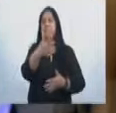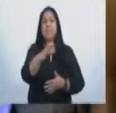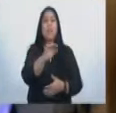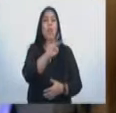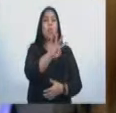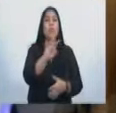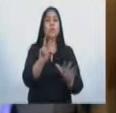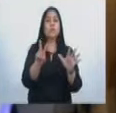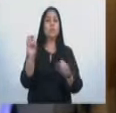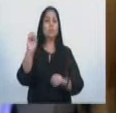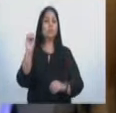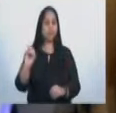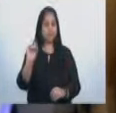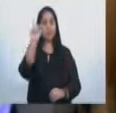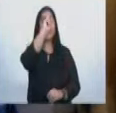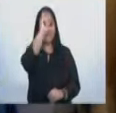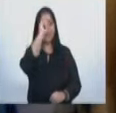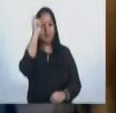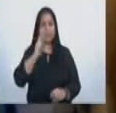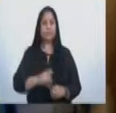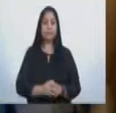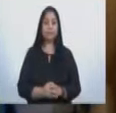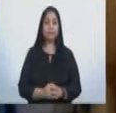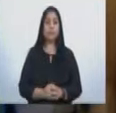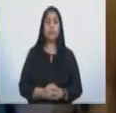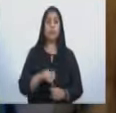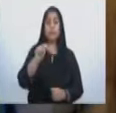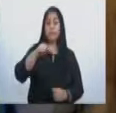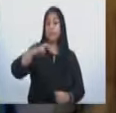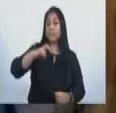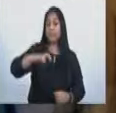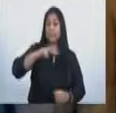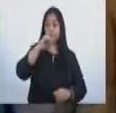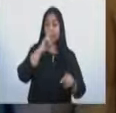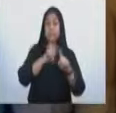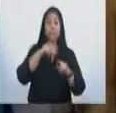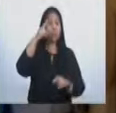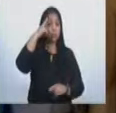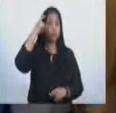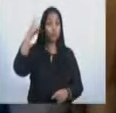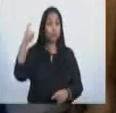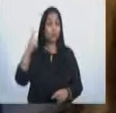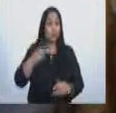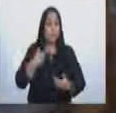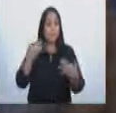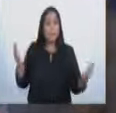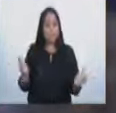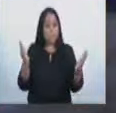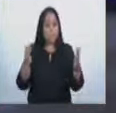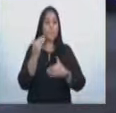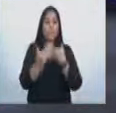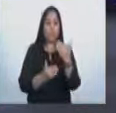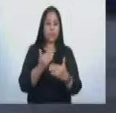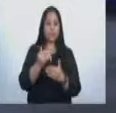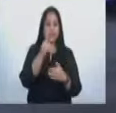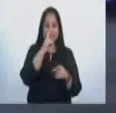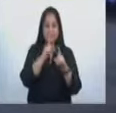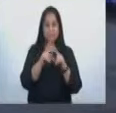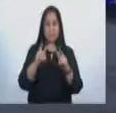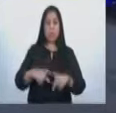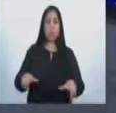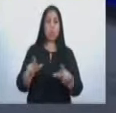47 por trabaja la necesidad y el sueño por progresar en un